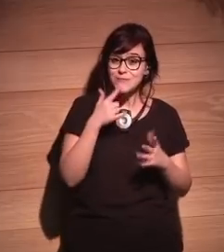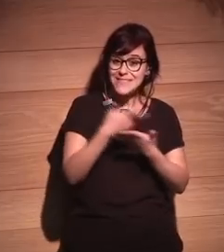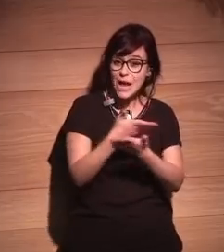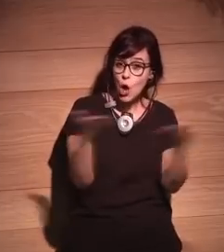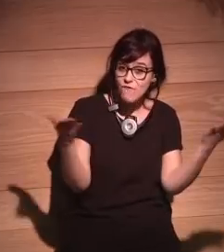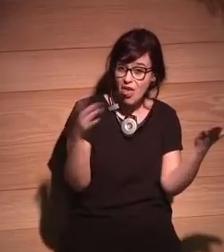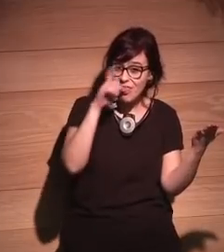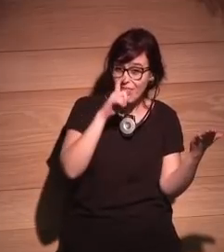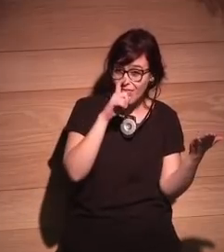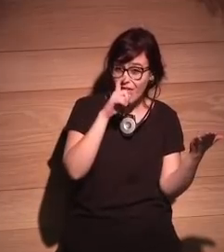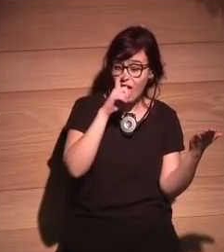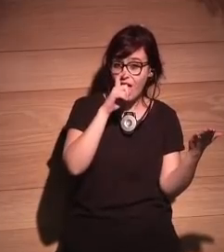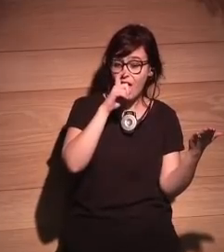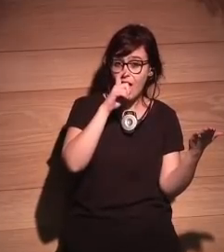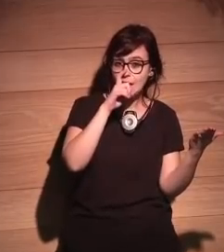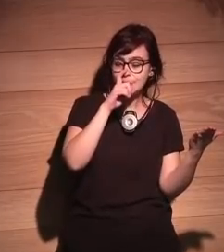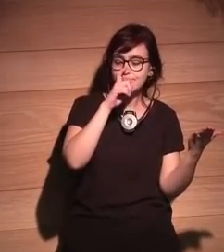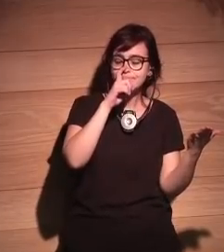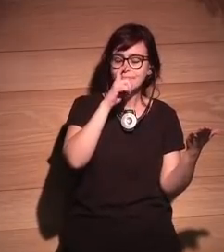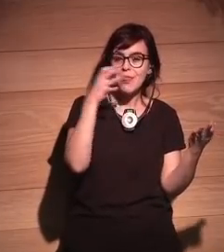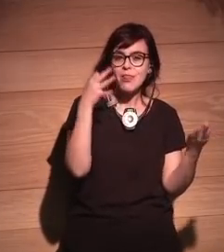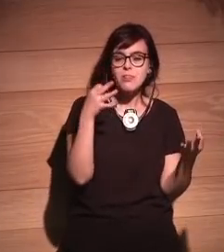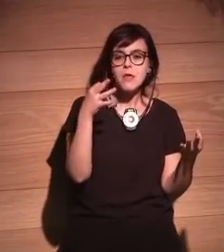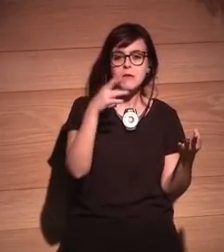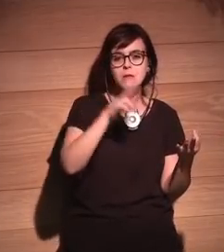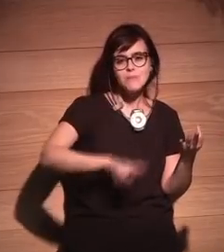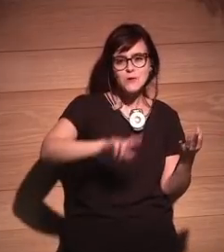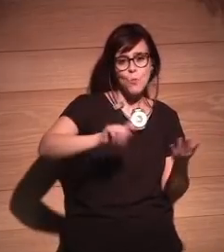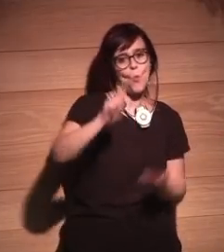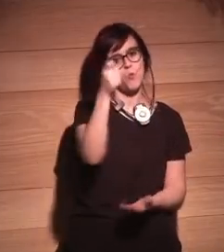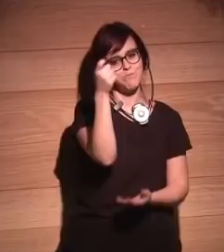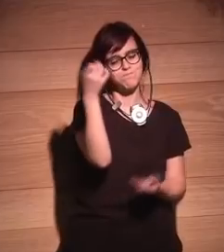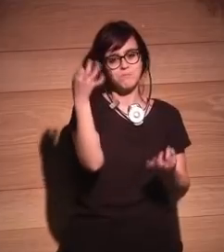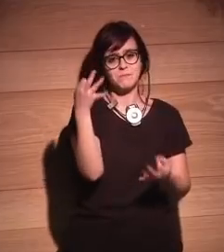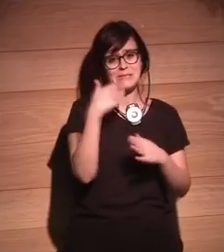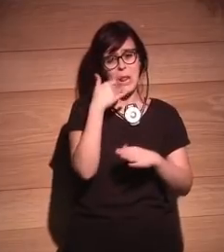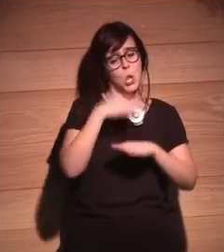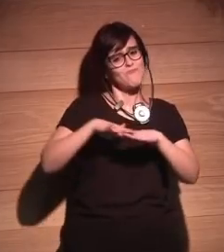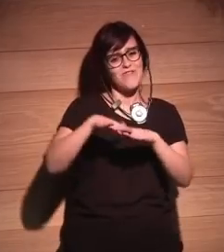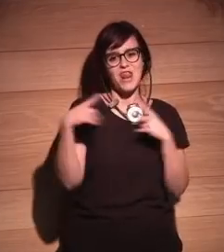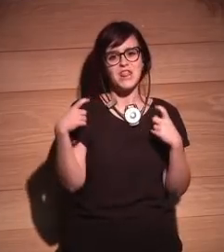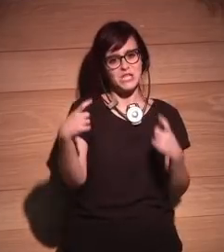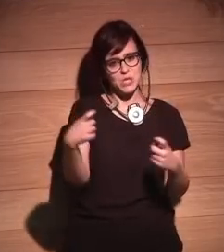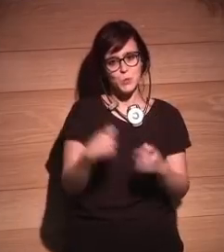confianza me parece que es un elemento esencial.